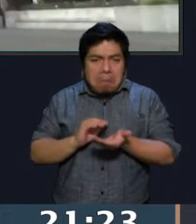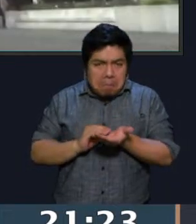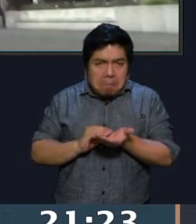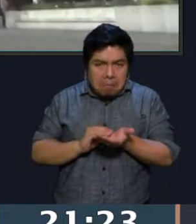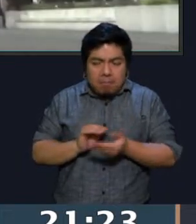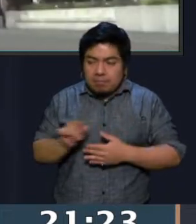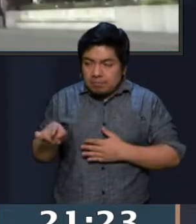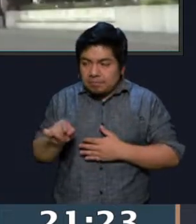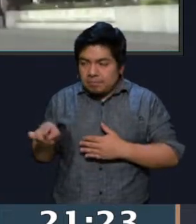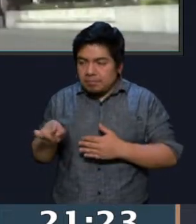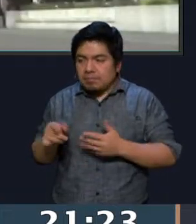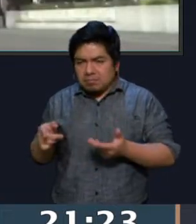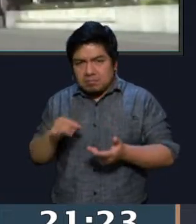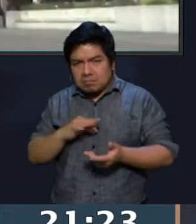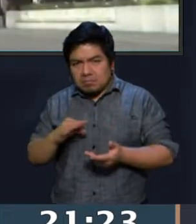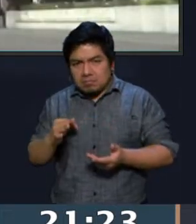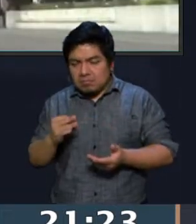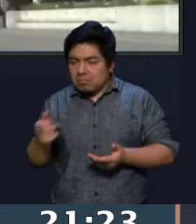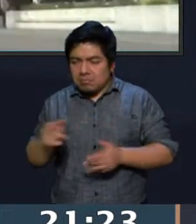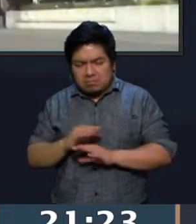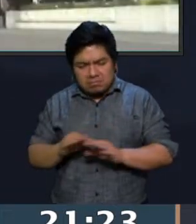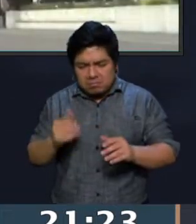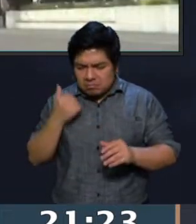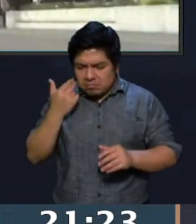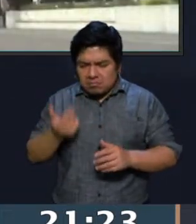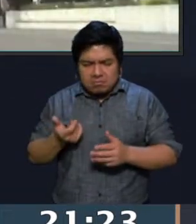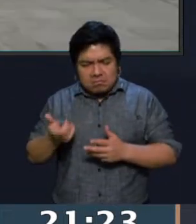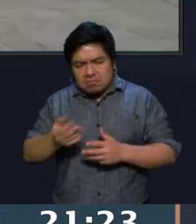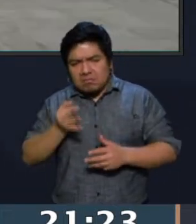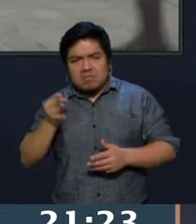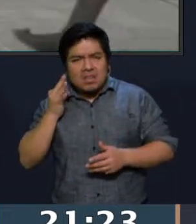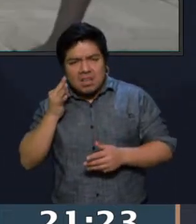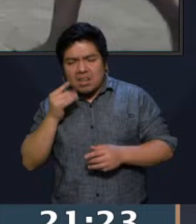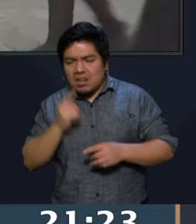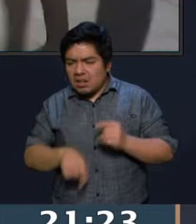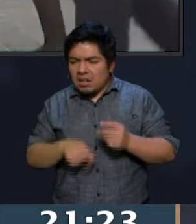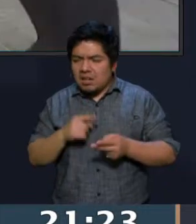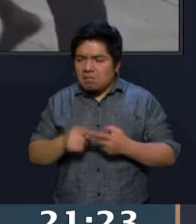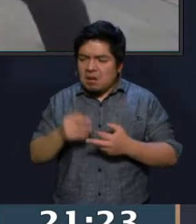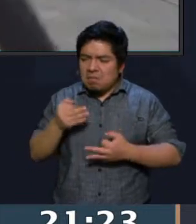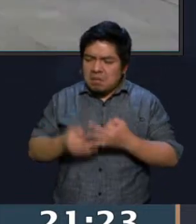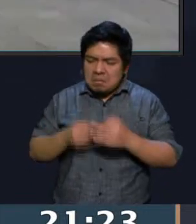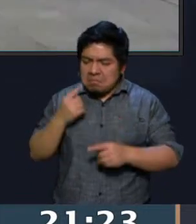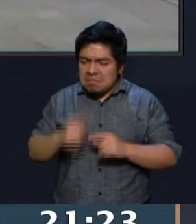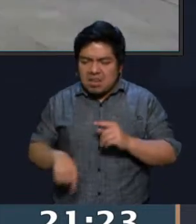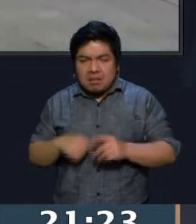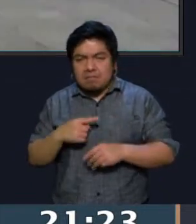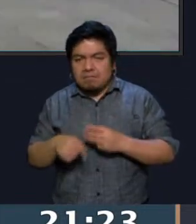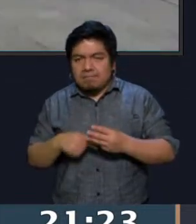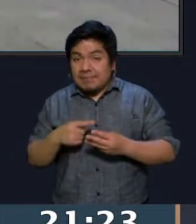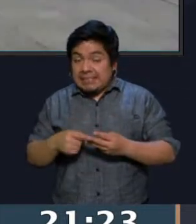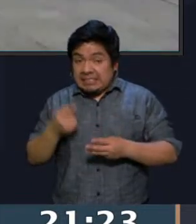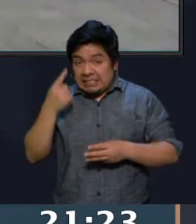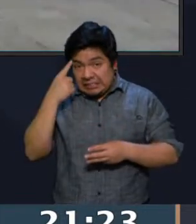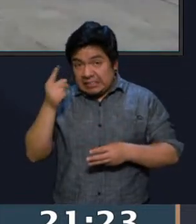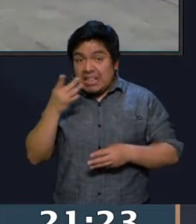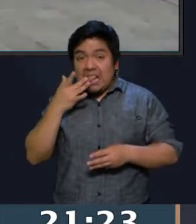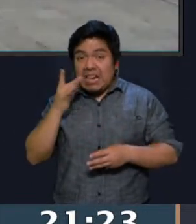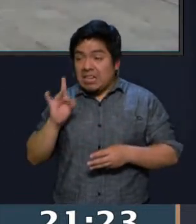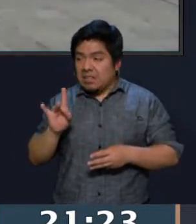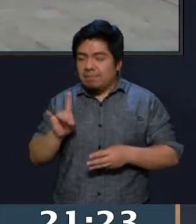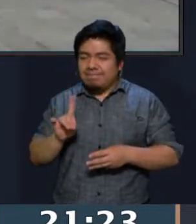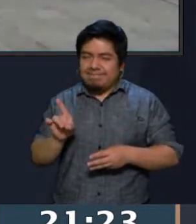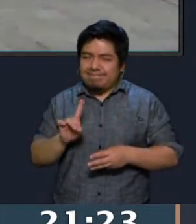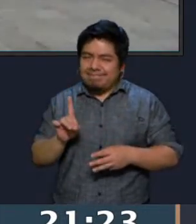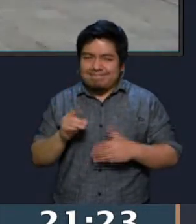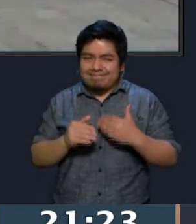esos contribuyentes están más dispuestos a ir hasta las últimas consecuencias, fiscalizarlas, judicializarlas. No va a ser tan fácil. Yo